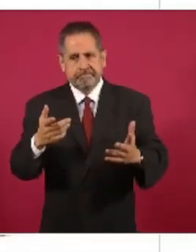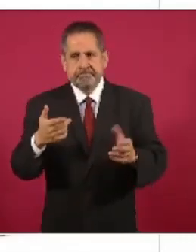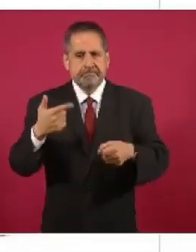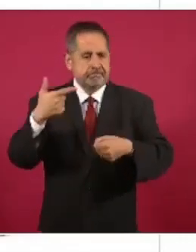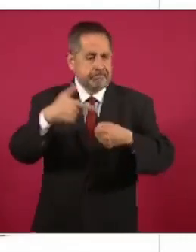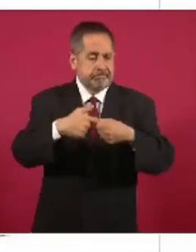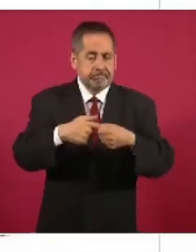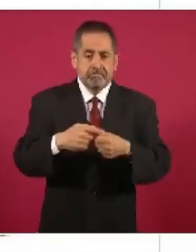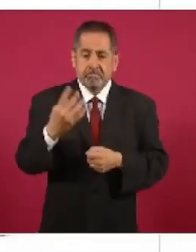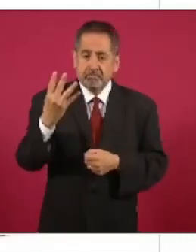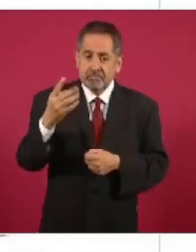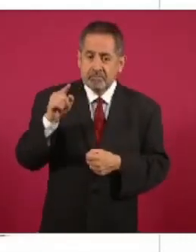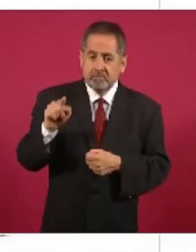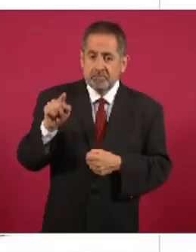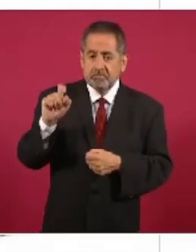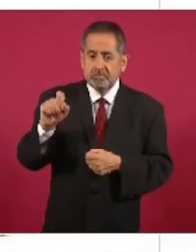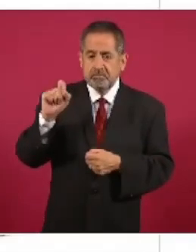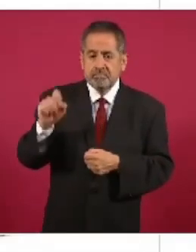cobrándoles